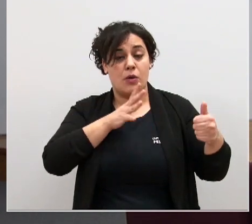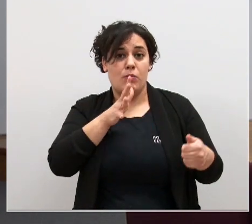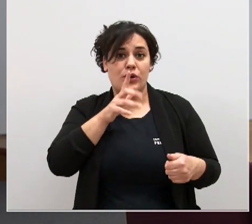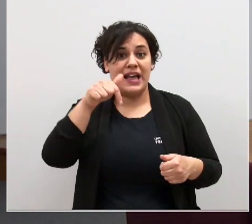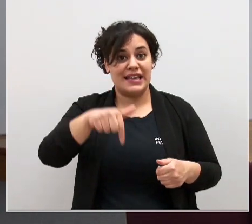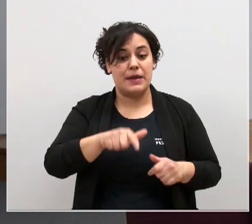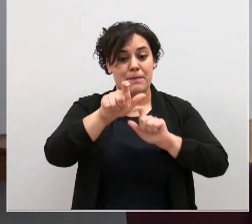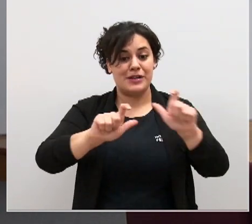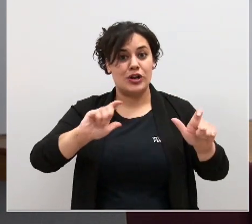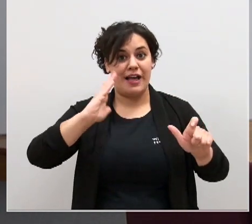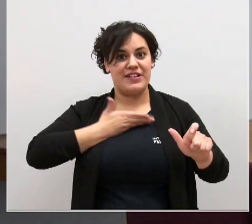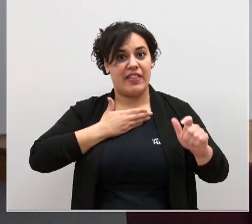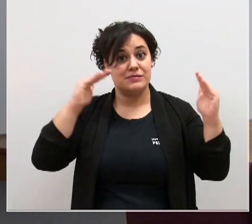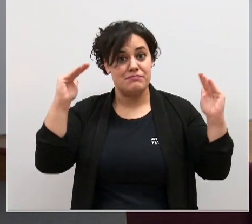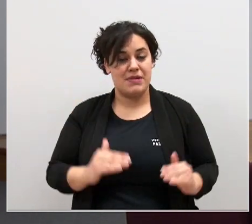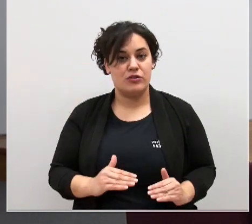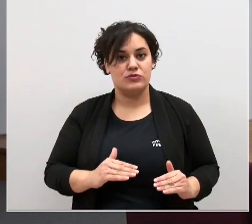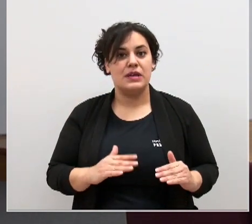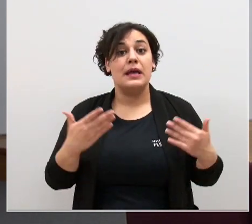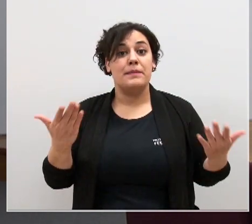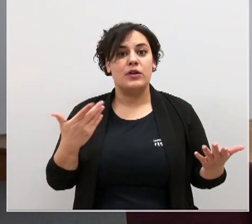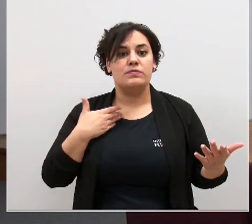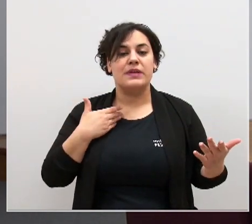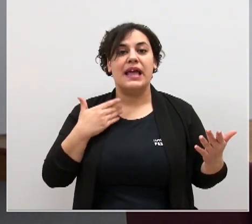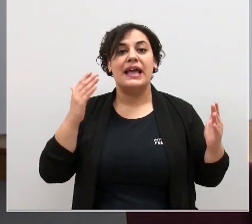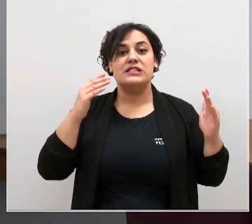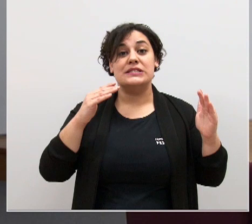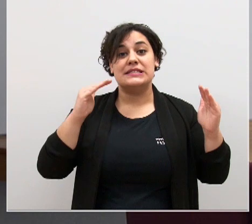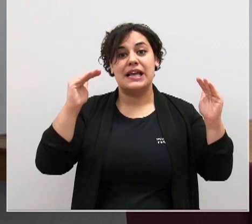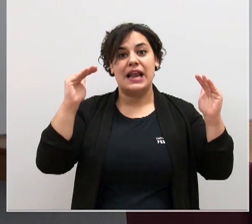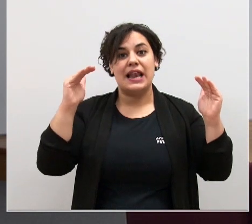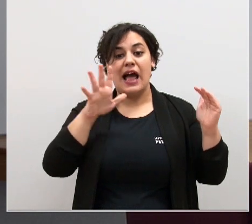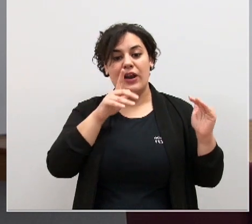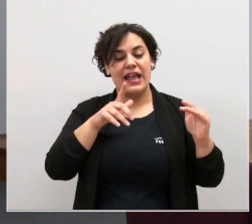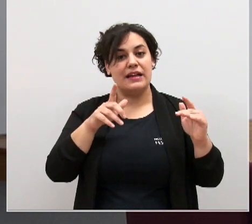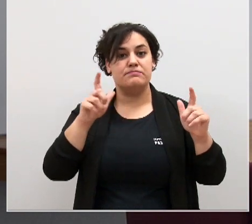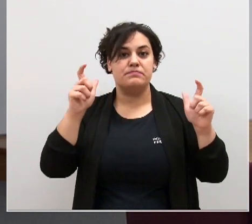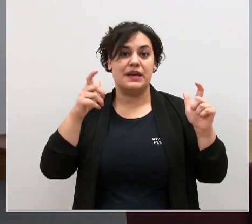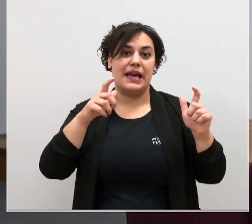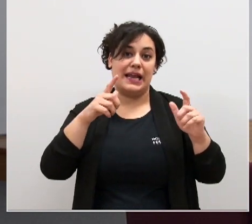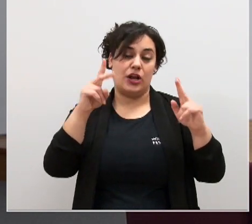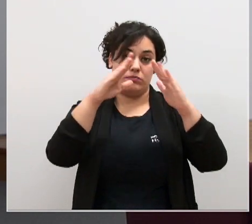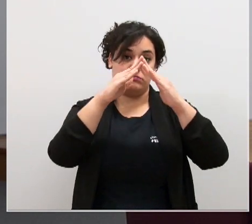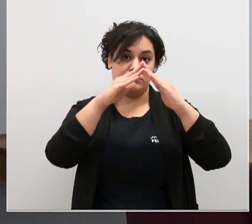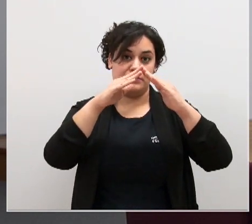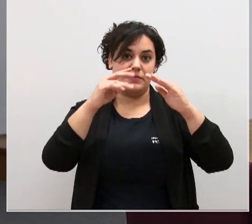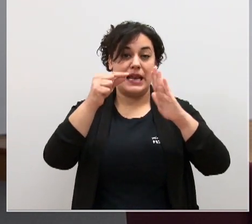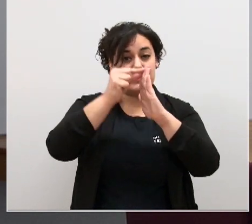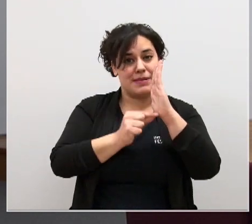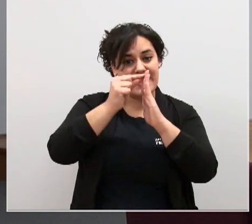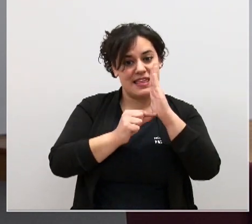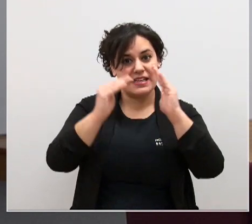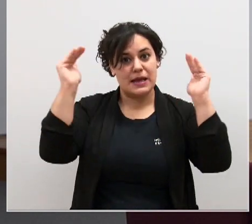ya ha declarado que no sabe cómo va a realizar la desescalada, dado la disparidad de datos entre distintas